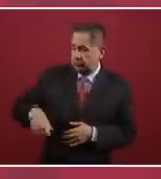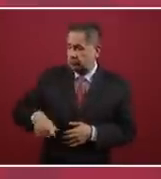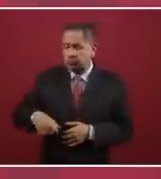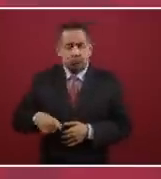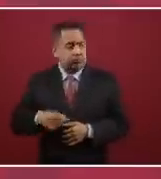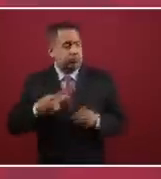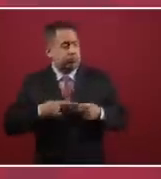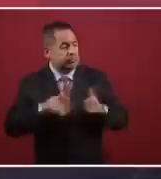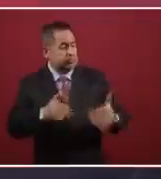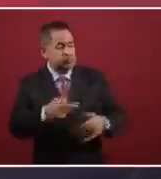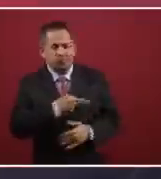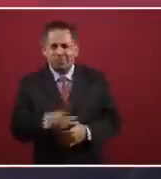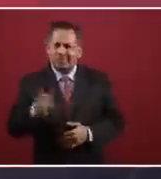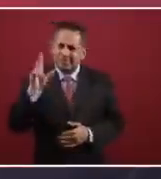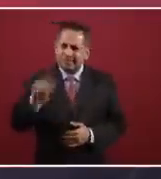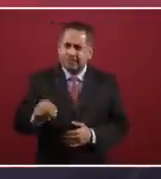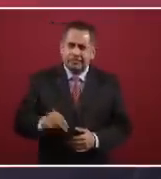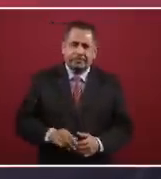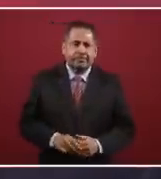pobre.